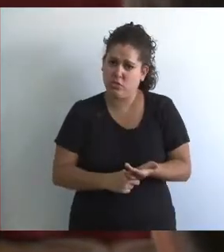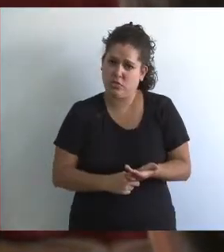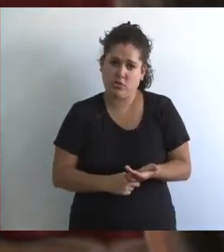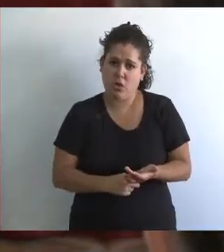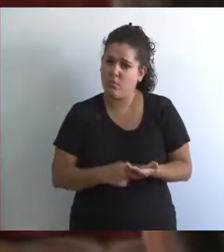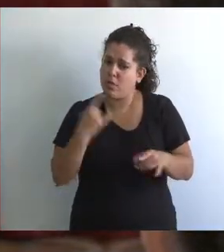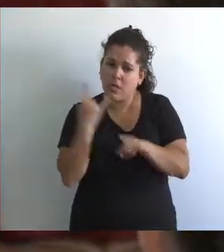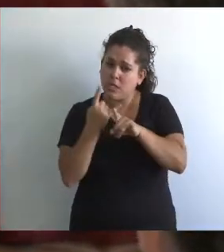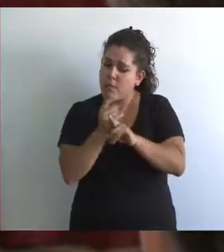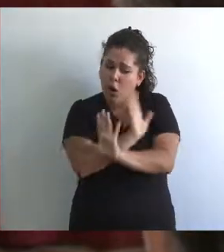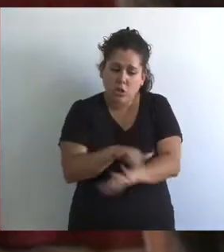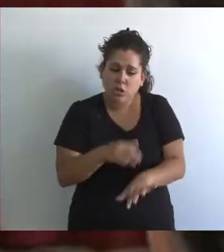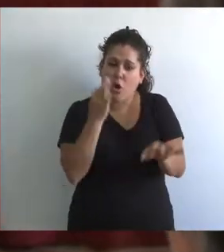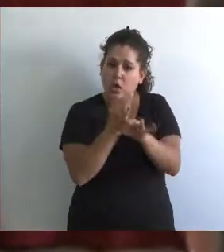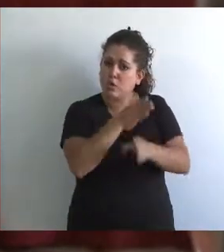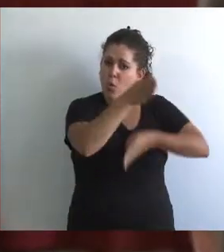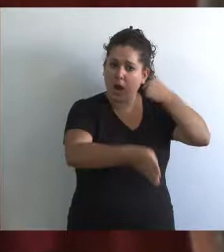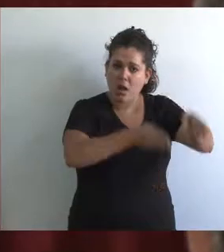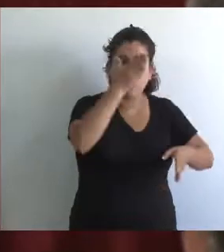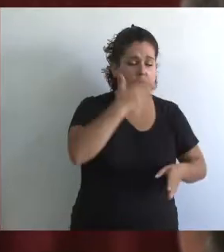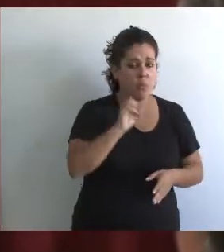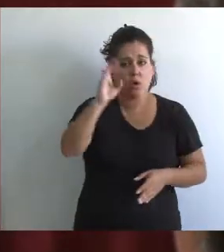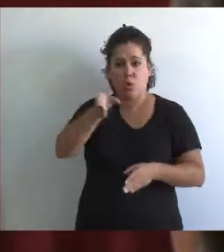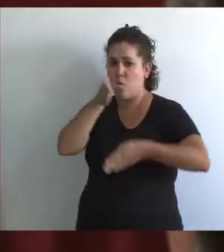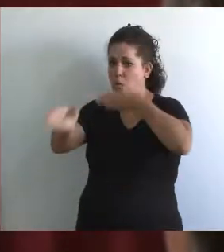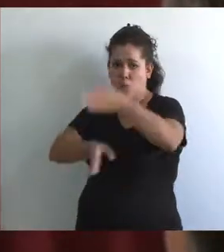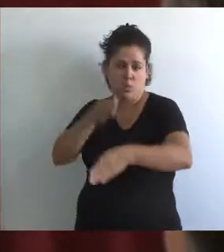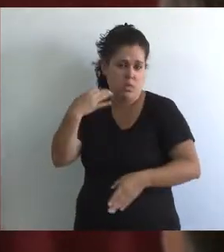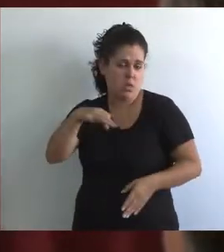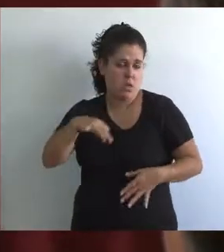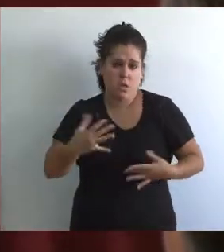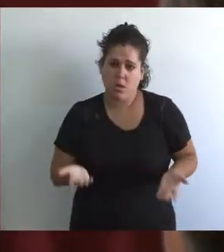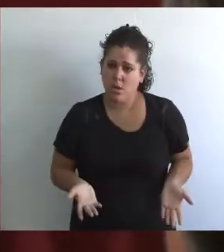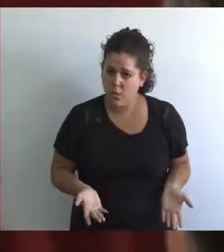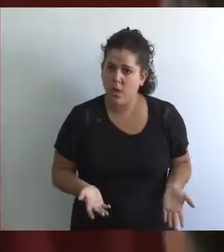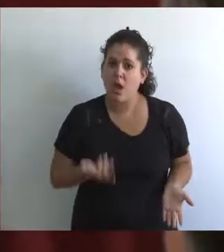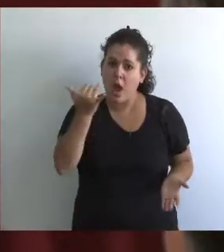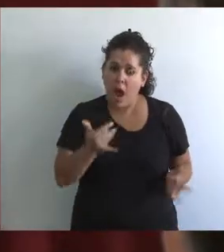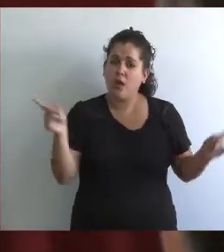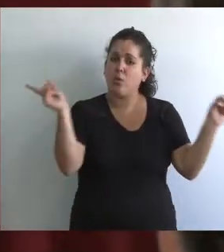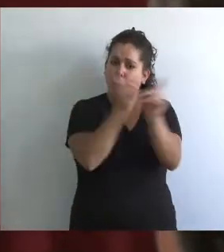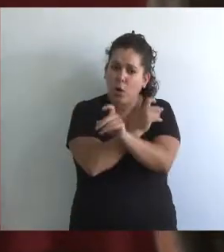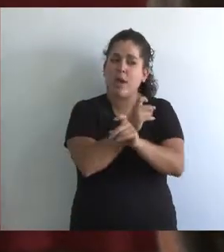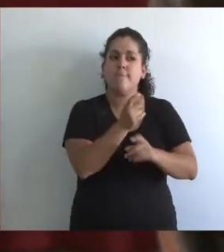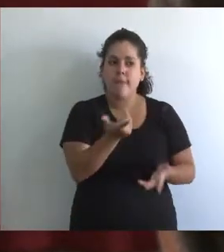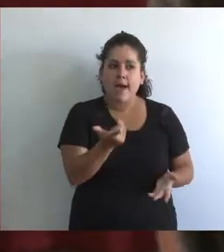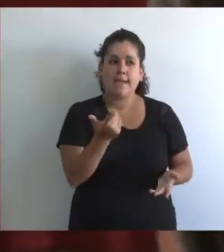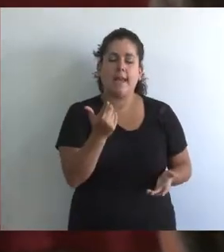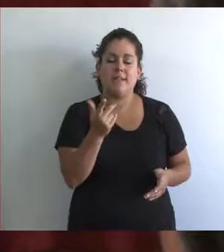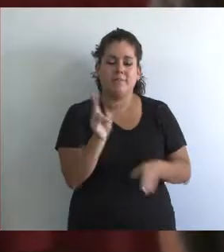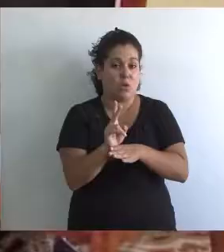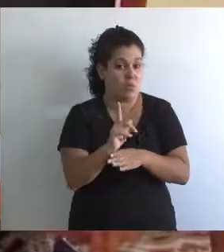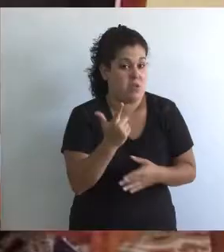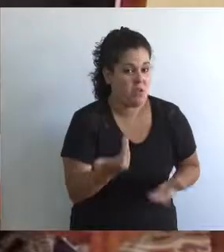nosotros los pibes tienen que estar en las escuelas o en los clubes, no tienen que estar en la calle, y mucho menos la solución a un problema de problema